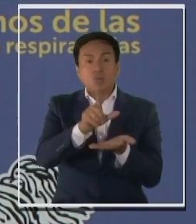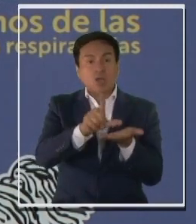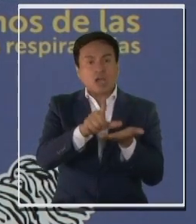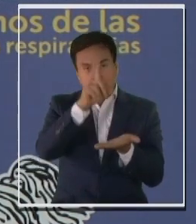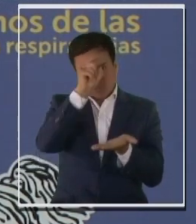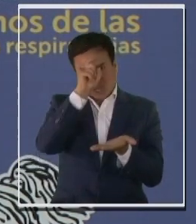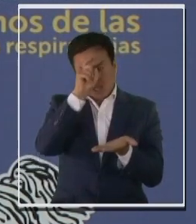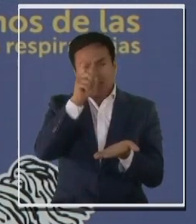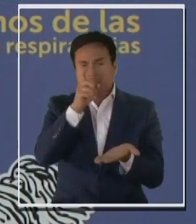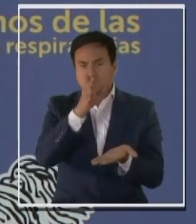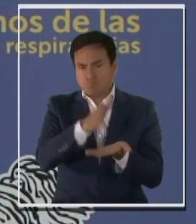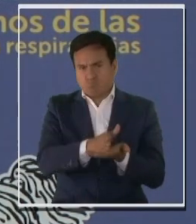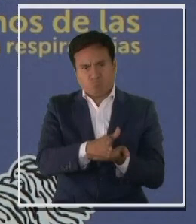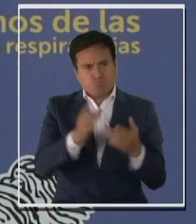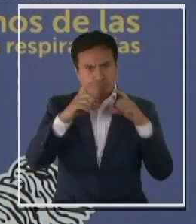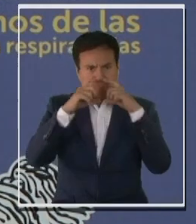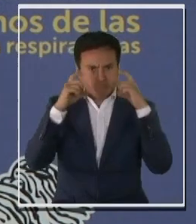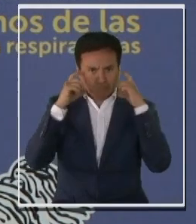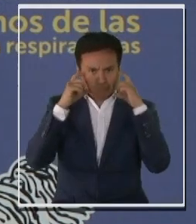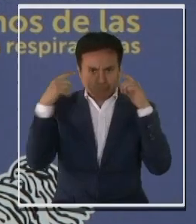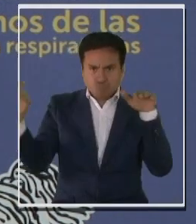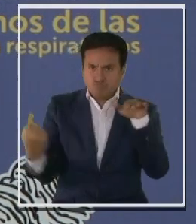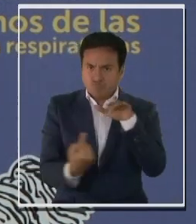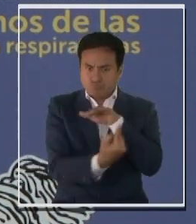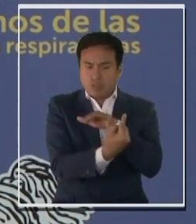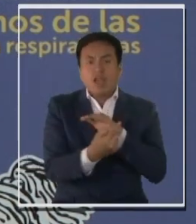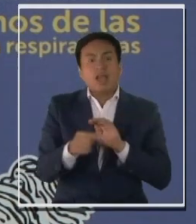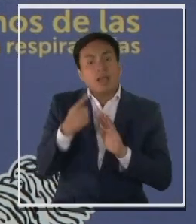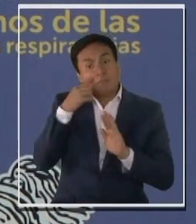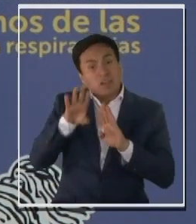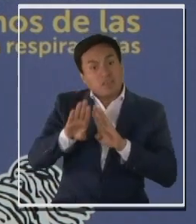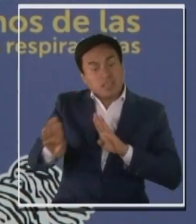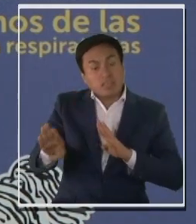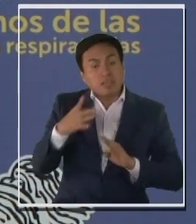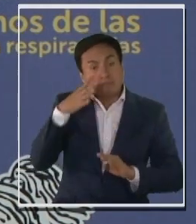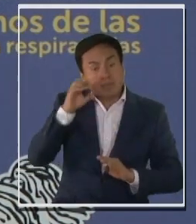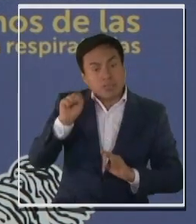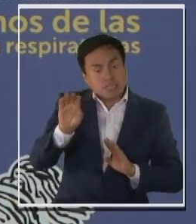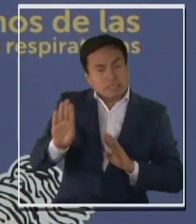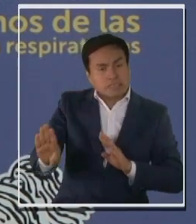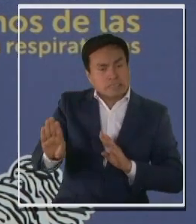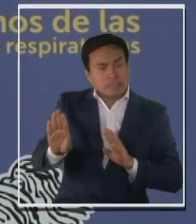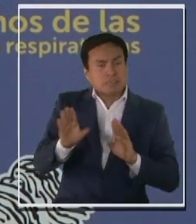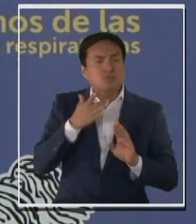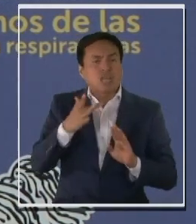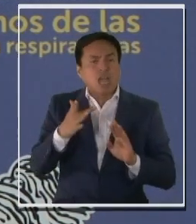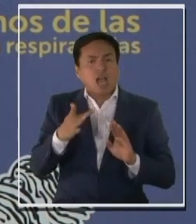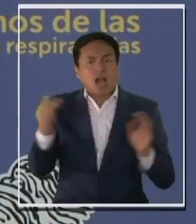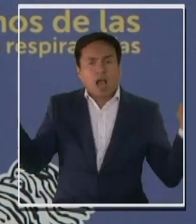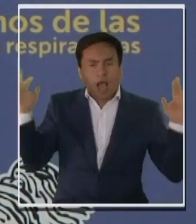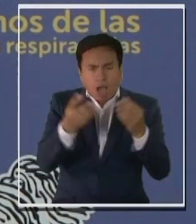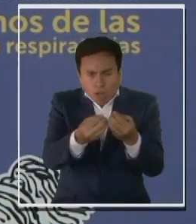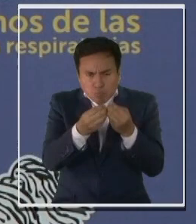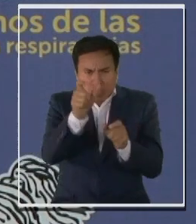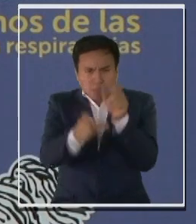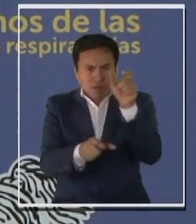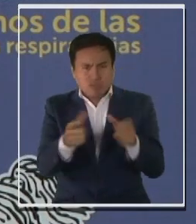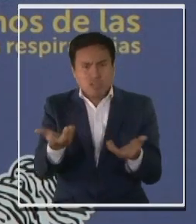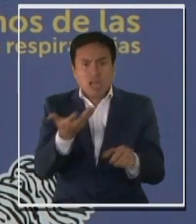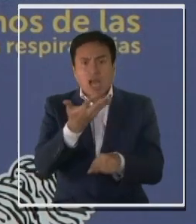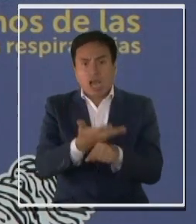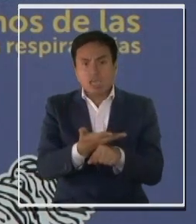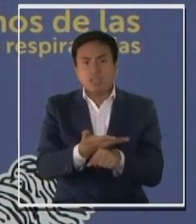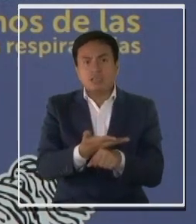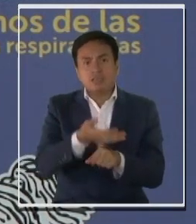asistenciales para para prevenir porque donde hay aglomeración de personas que